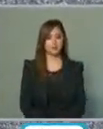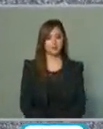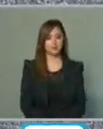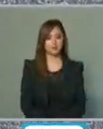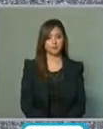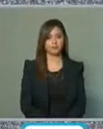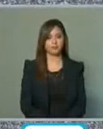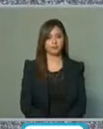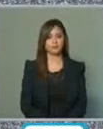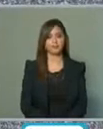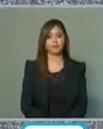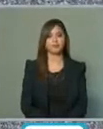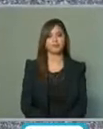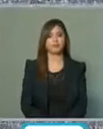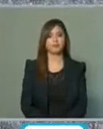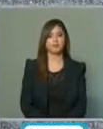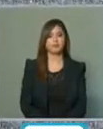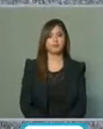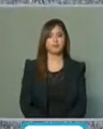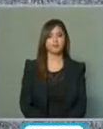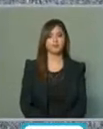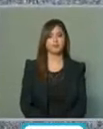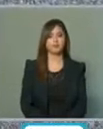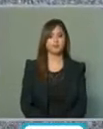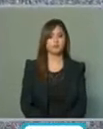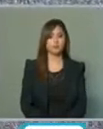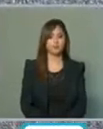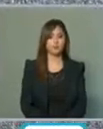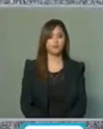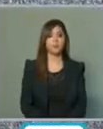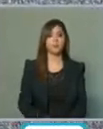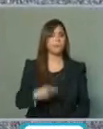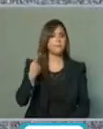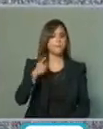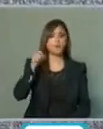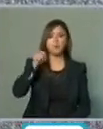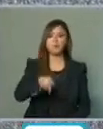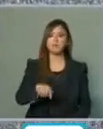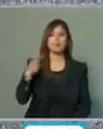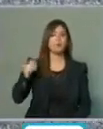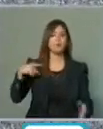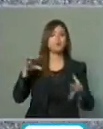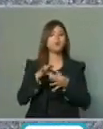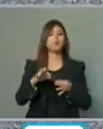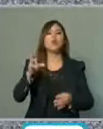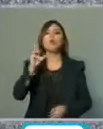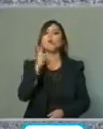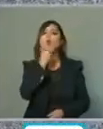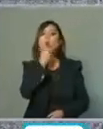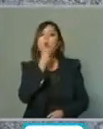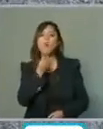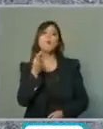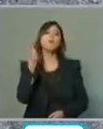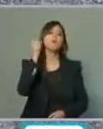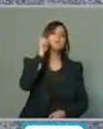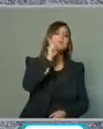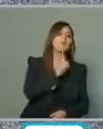algo muy importante. Tanto para hombres como para mujeres, este producto